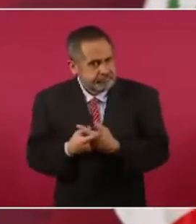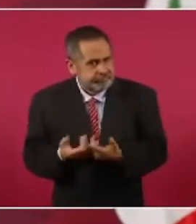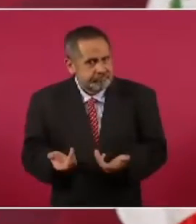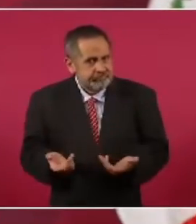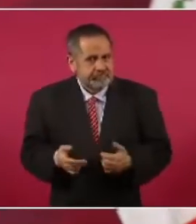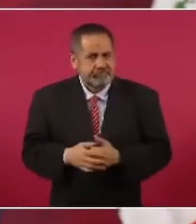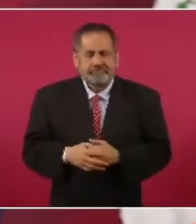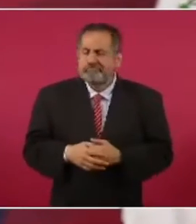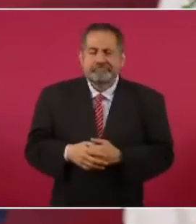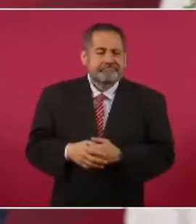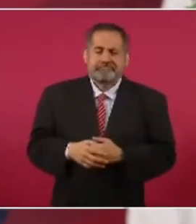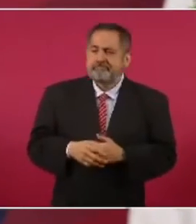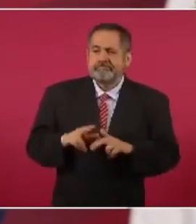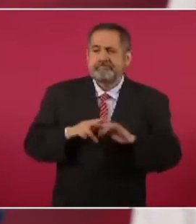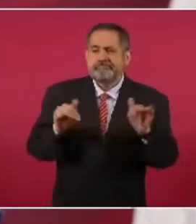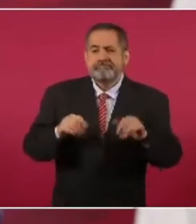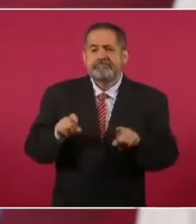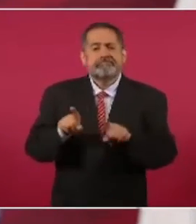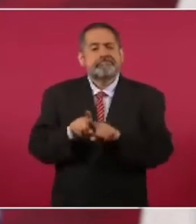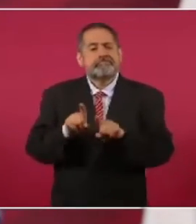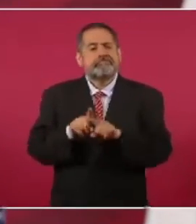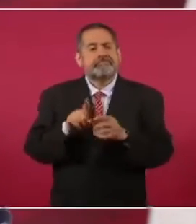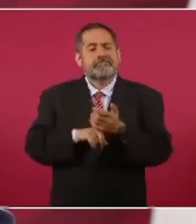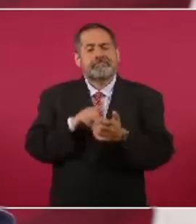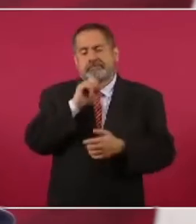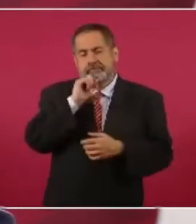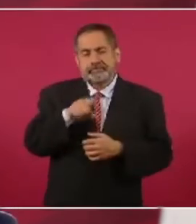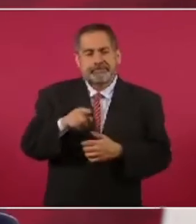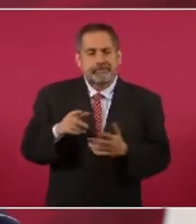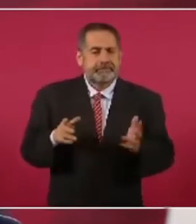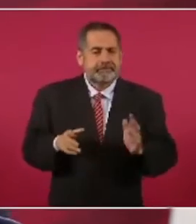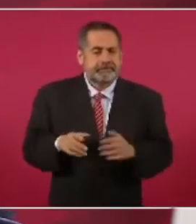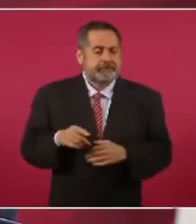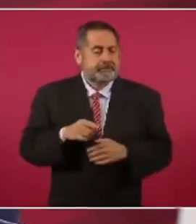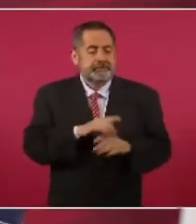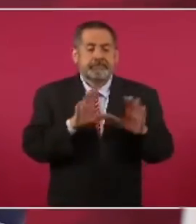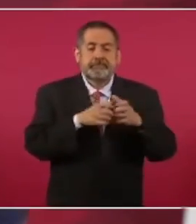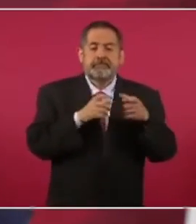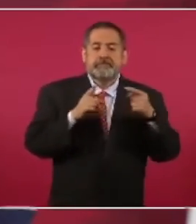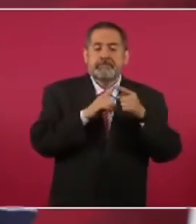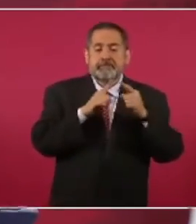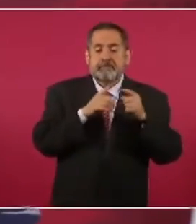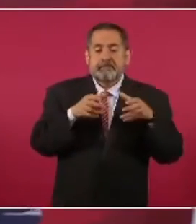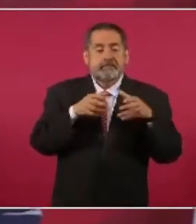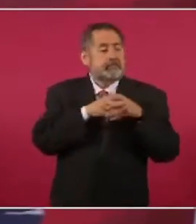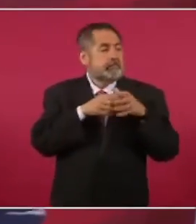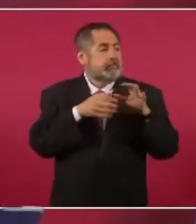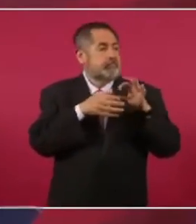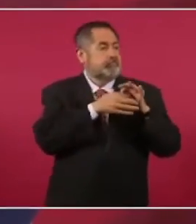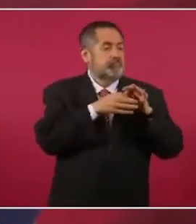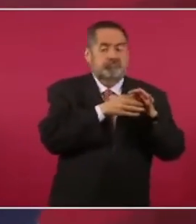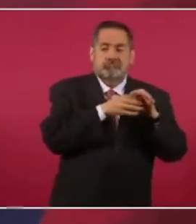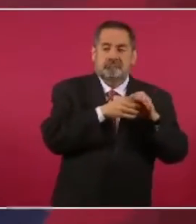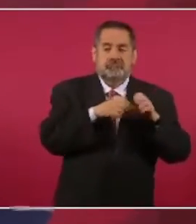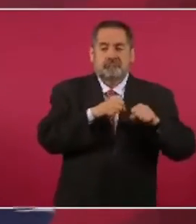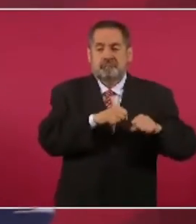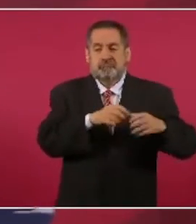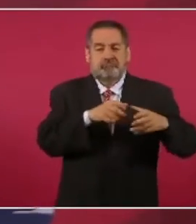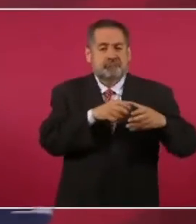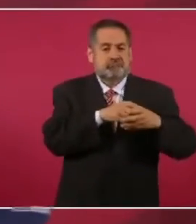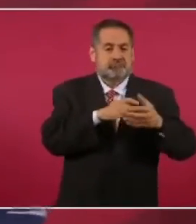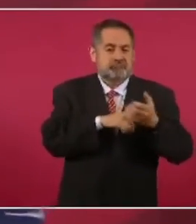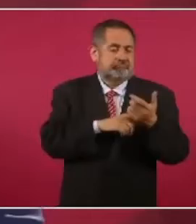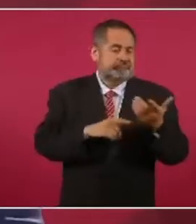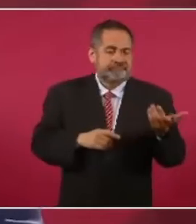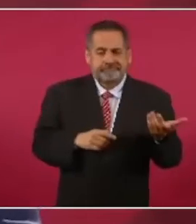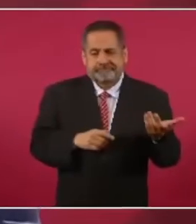ni con la iglesia que pues tiene vínculos con las élites del poder, que